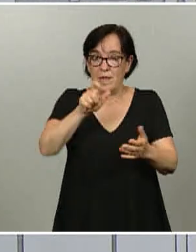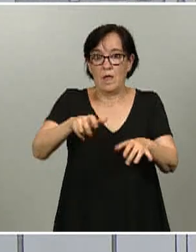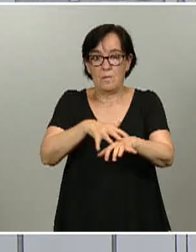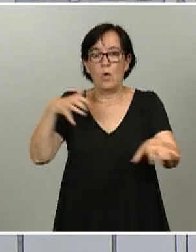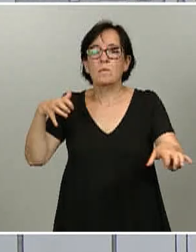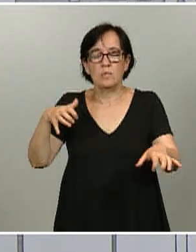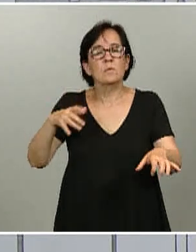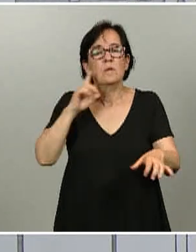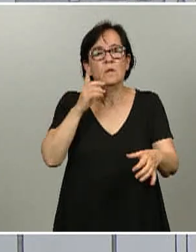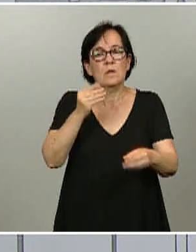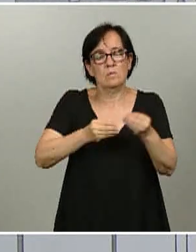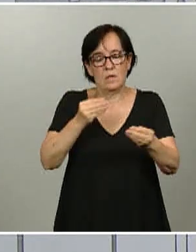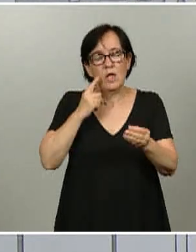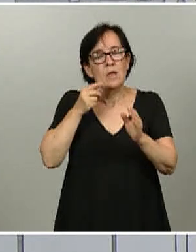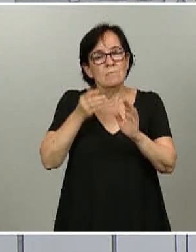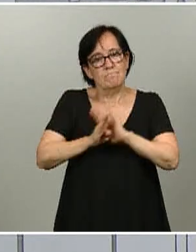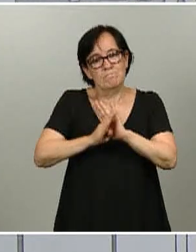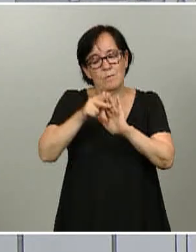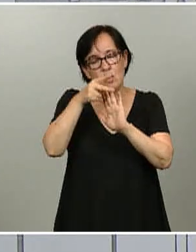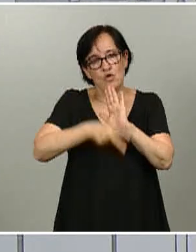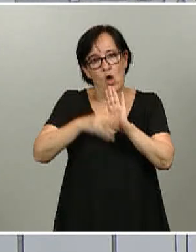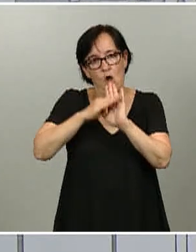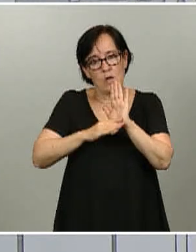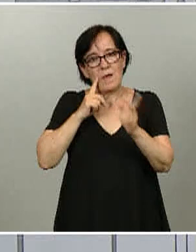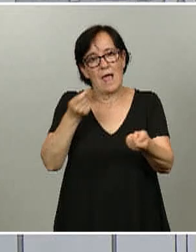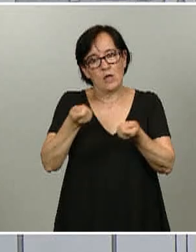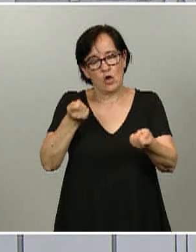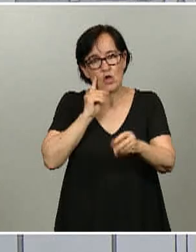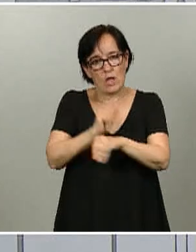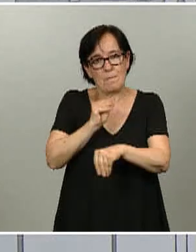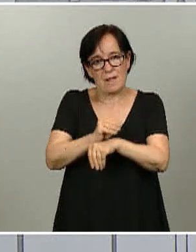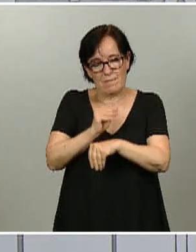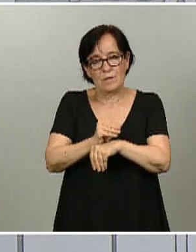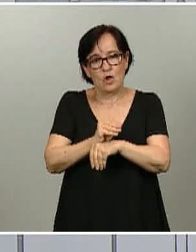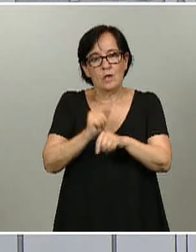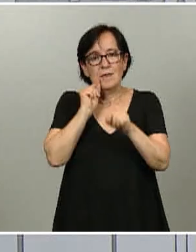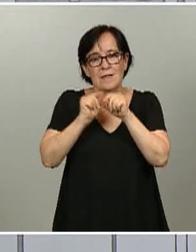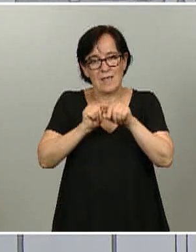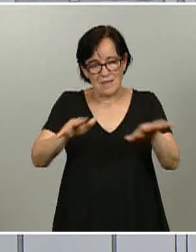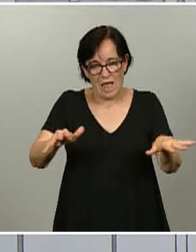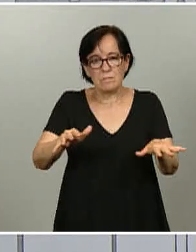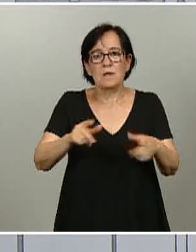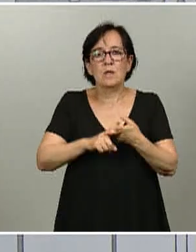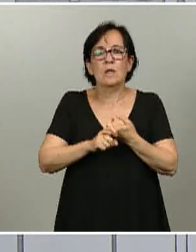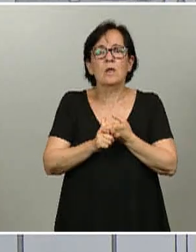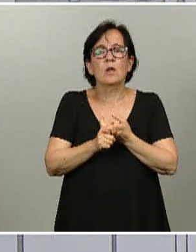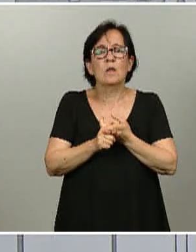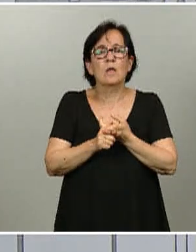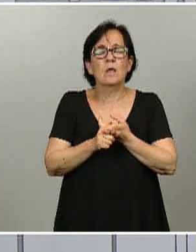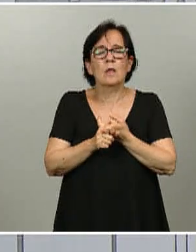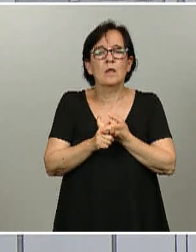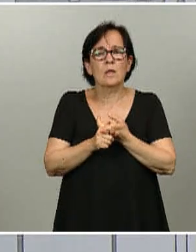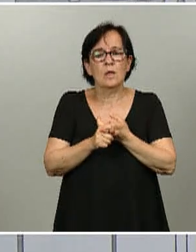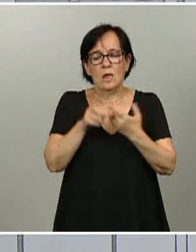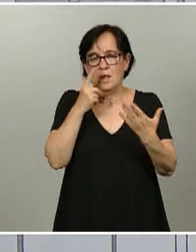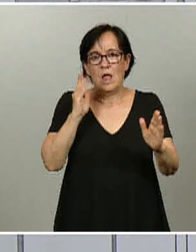muchas de las normas de control y prevención de la transmisión, incluso en estos periodos de baja